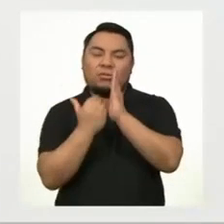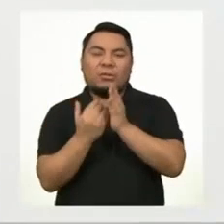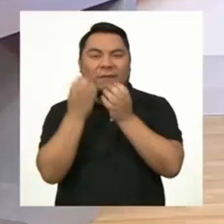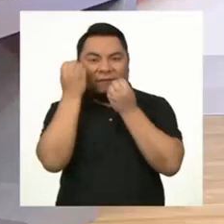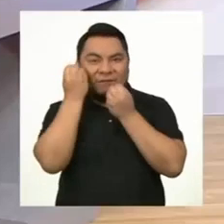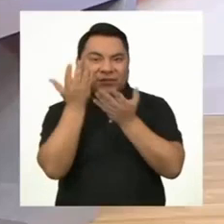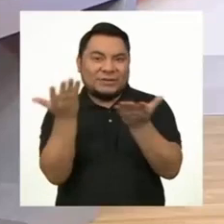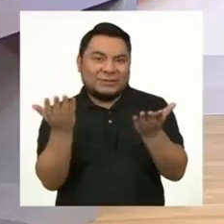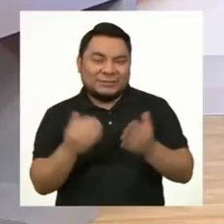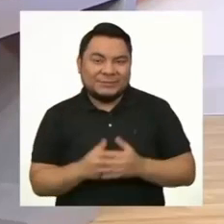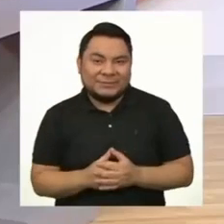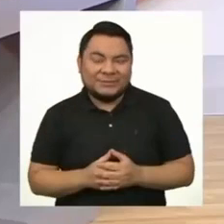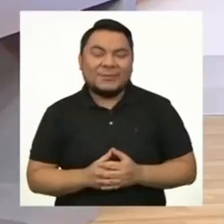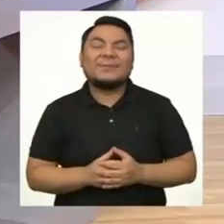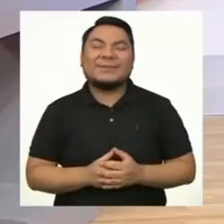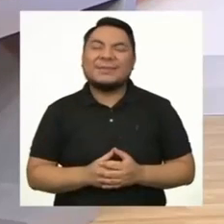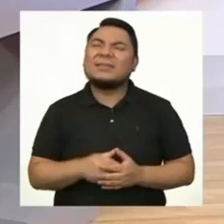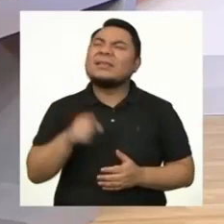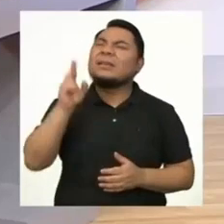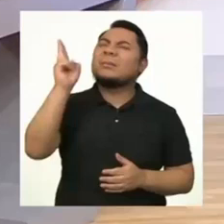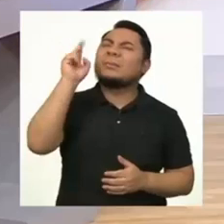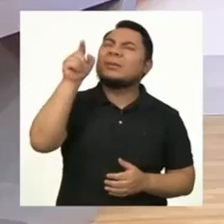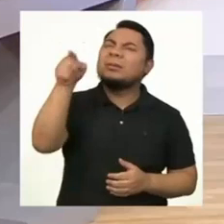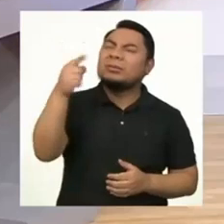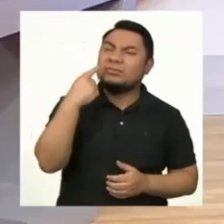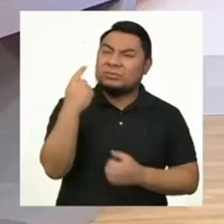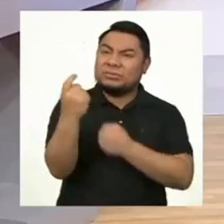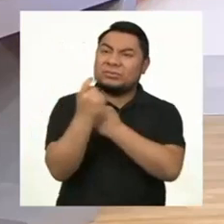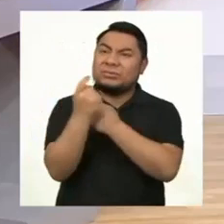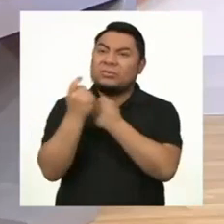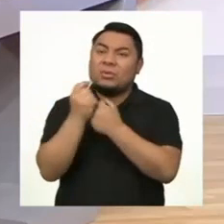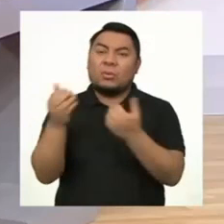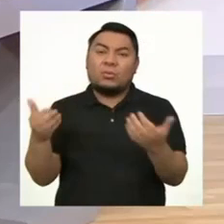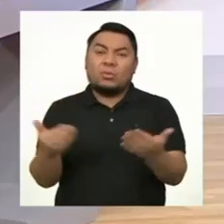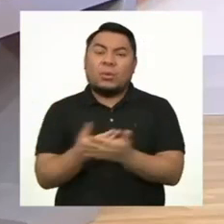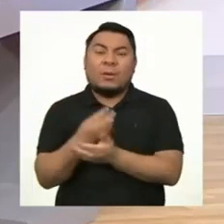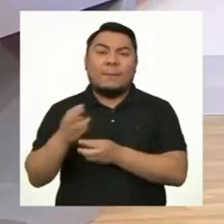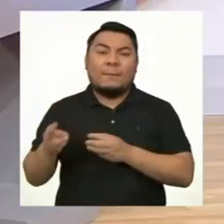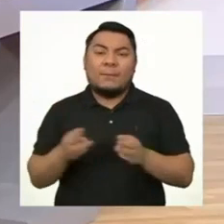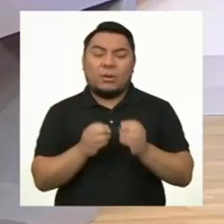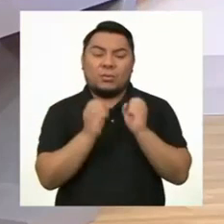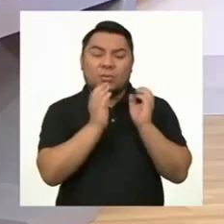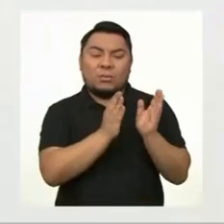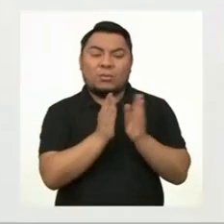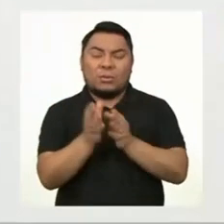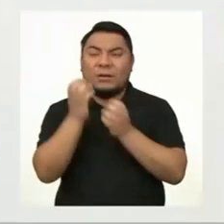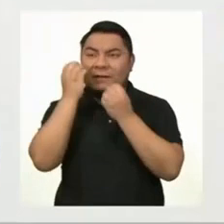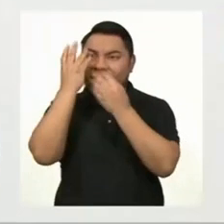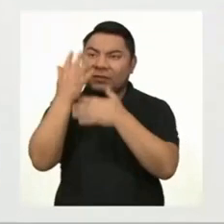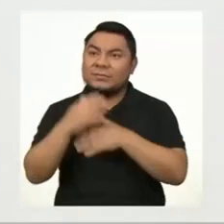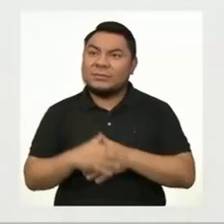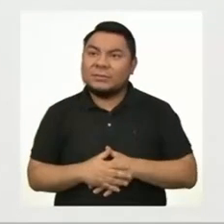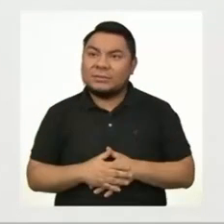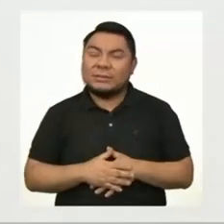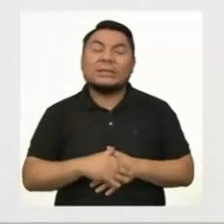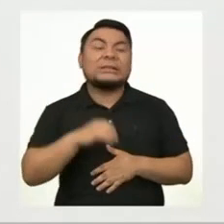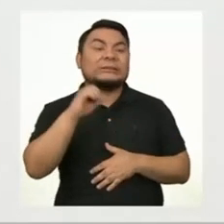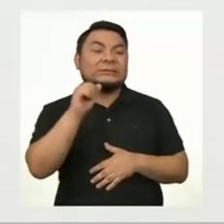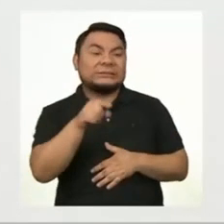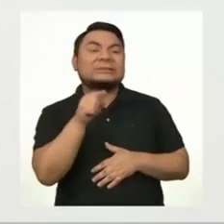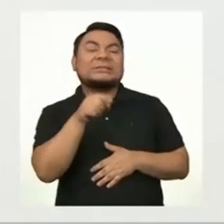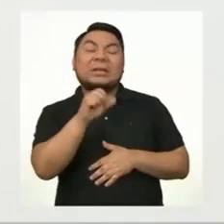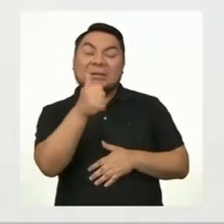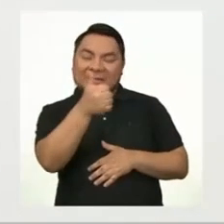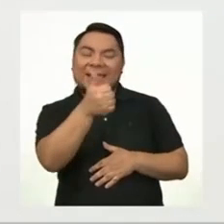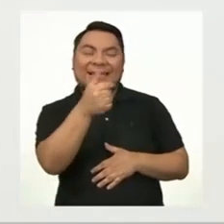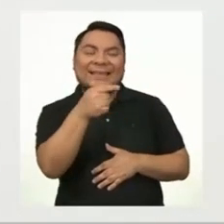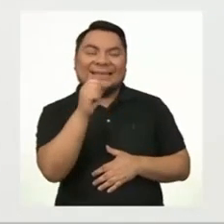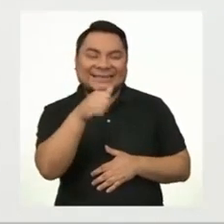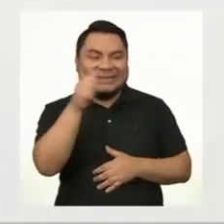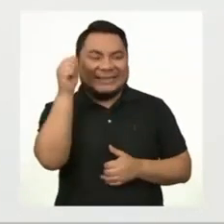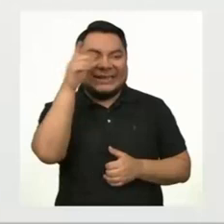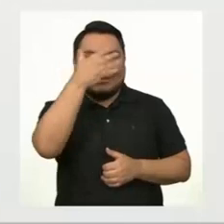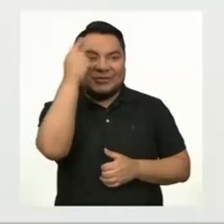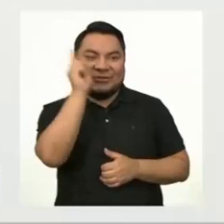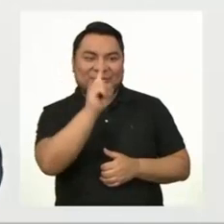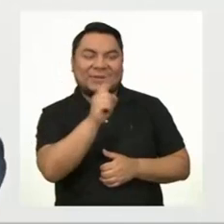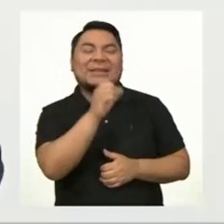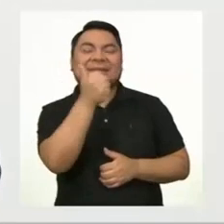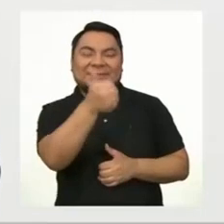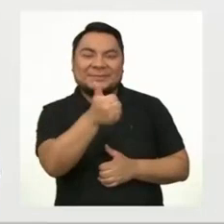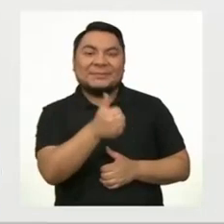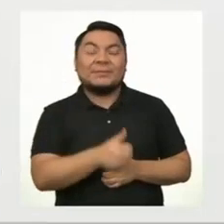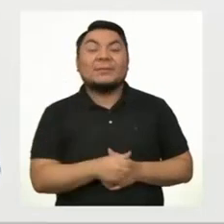información. Profesora, dijo que nos iba a enseñar una nueva forma de organizar nuestra información. No se te escapa nada. Es